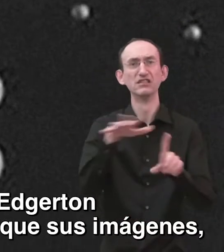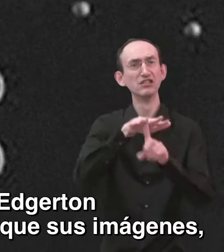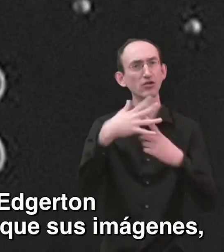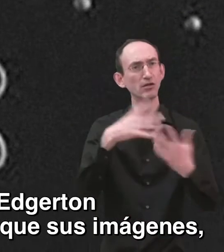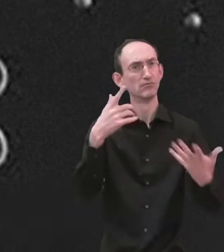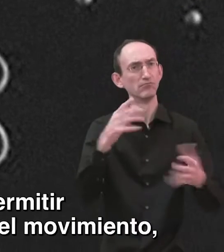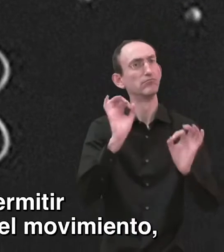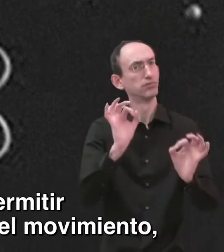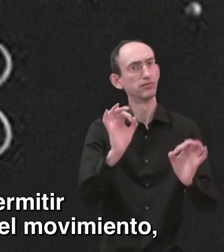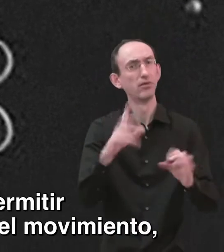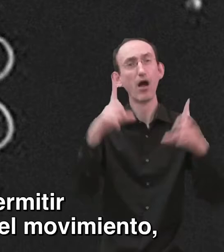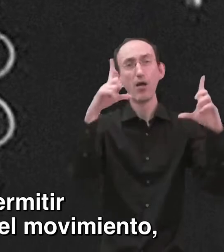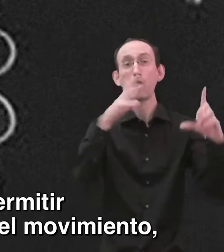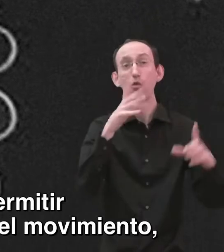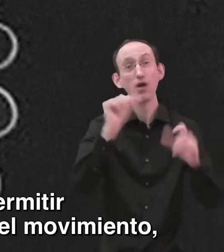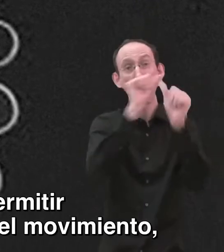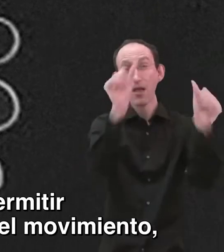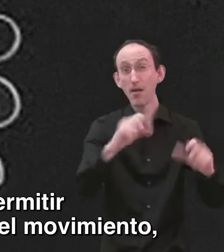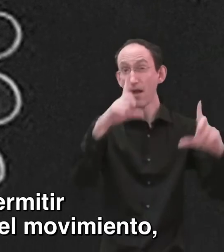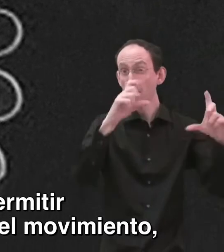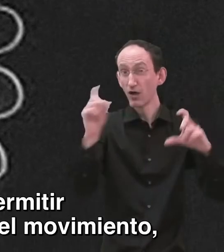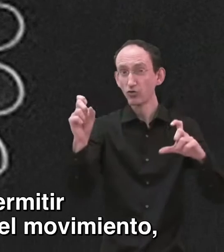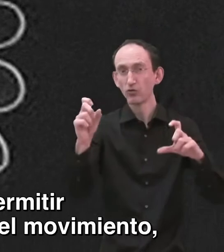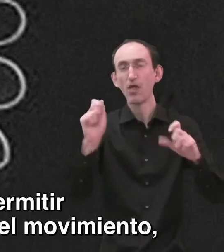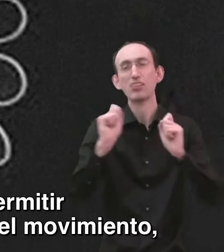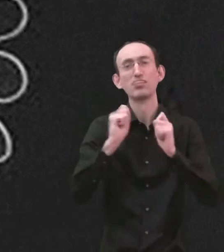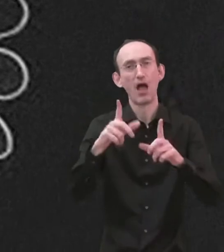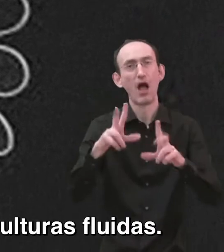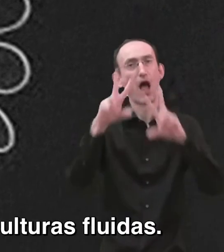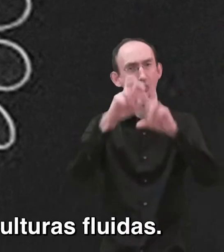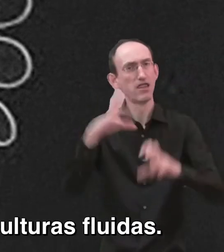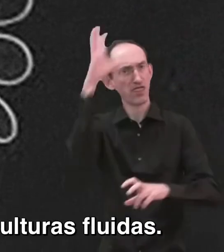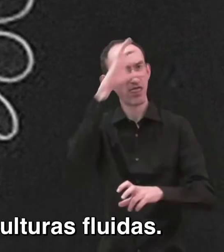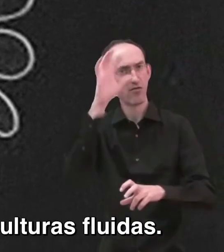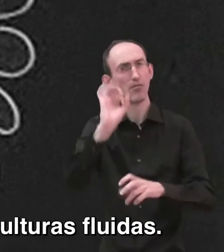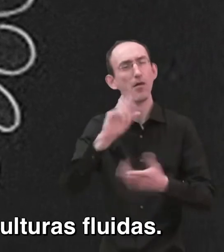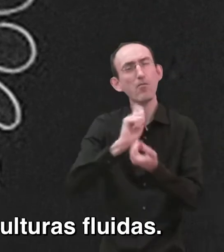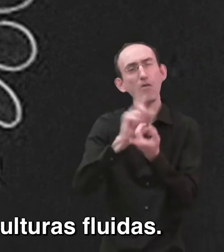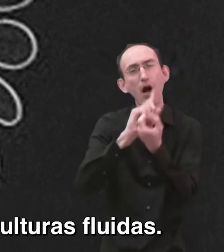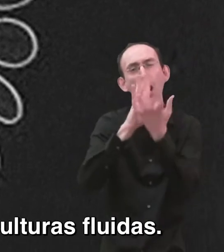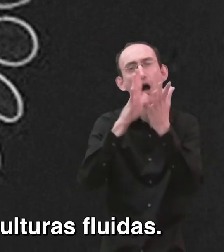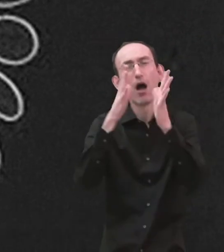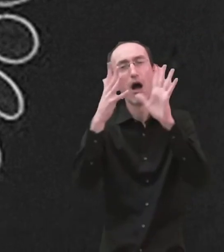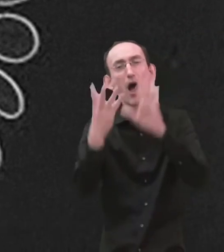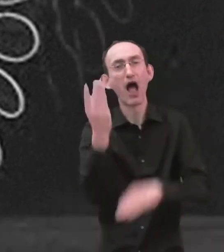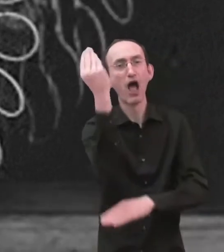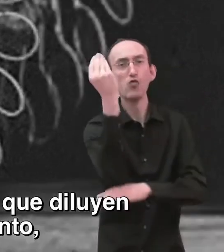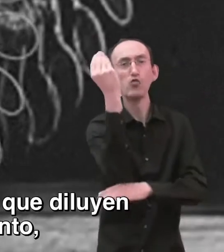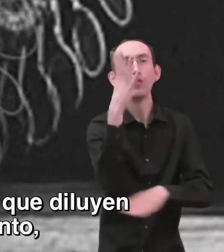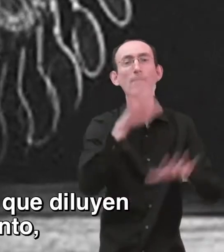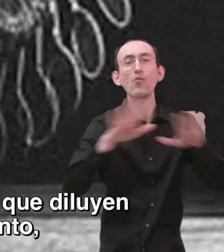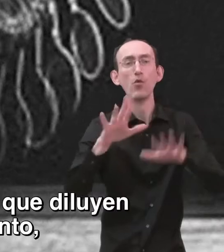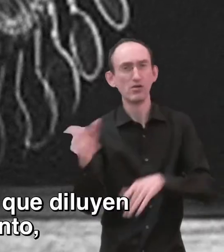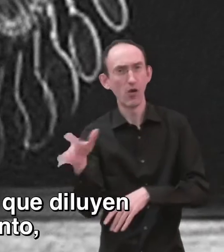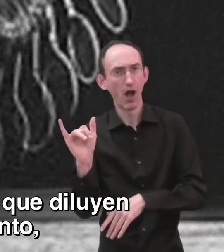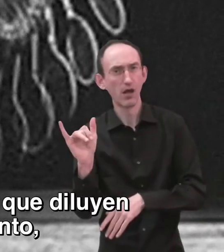que sus imágenes, además de permitir el análisis científico del movimiento, se transforman en esculturas fluidas. Por